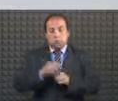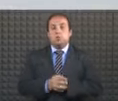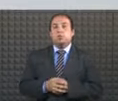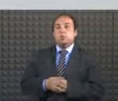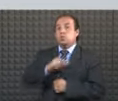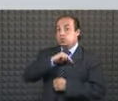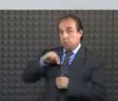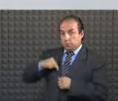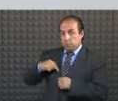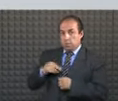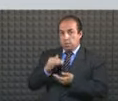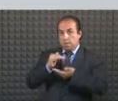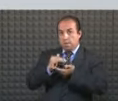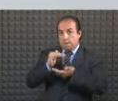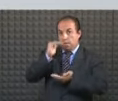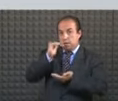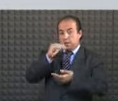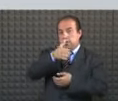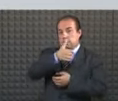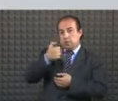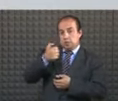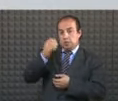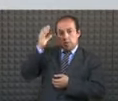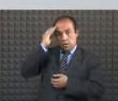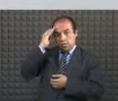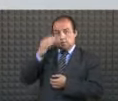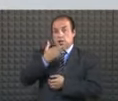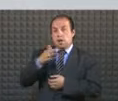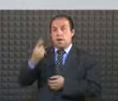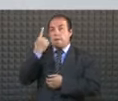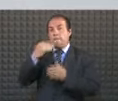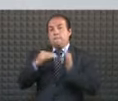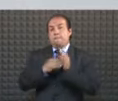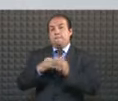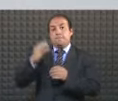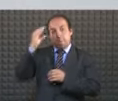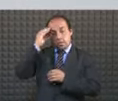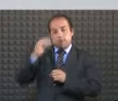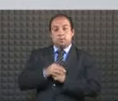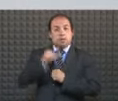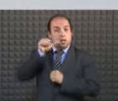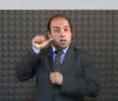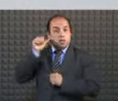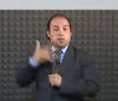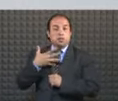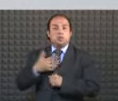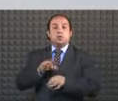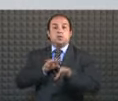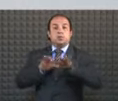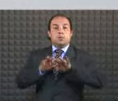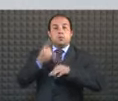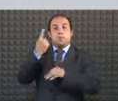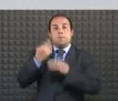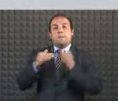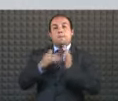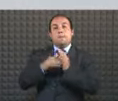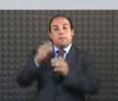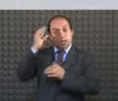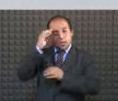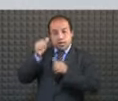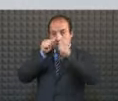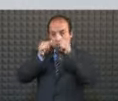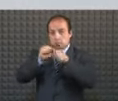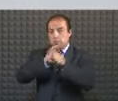hecho nosotros aumentamos ya de 600 camas a 1000 camas. El día de ayer ya tenemos operando 1000 camas para atención